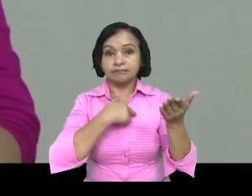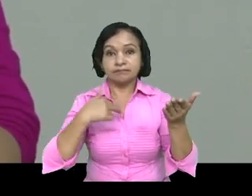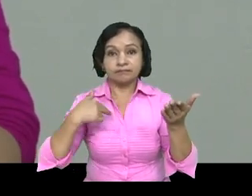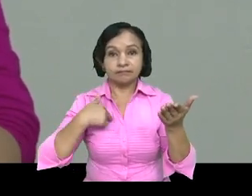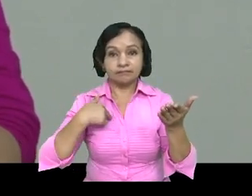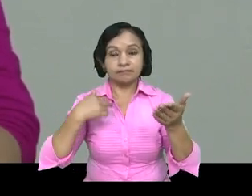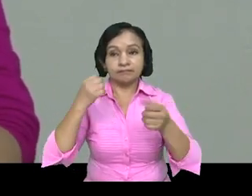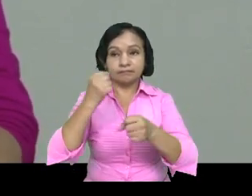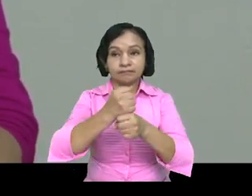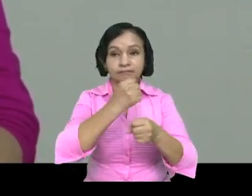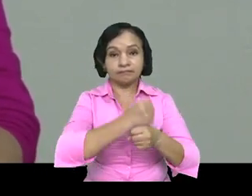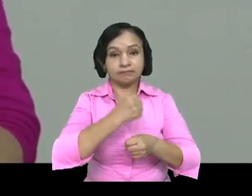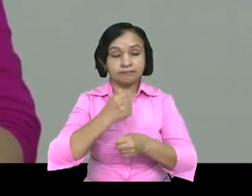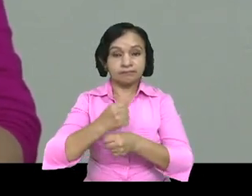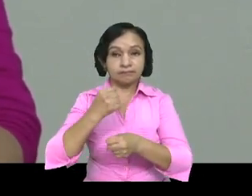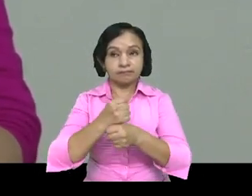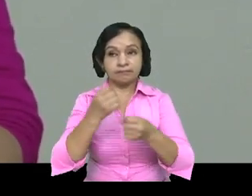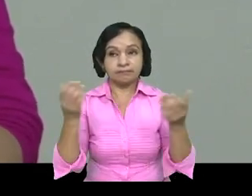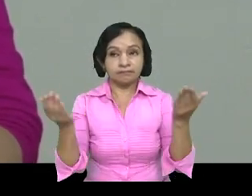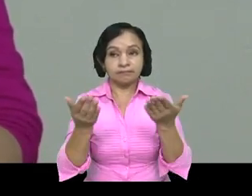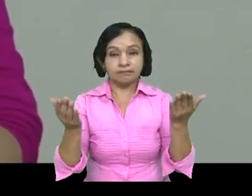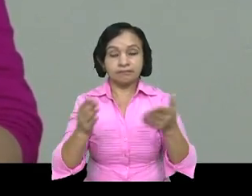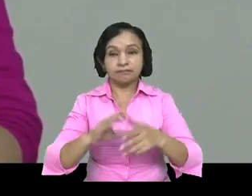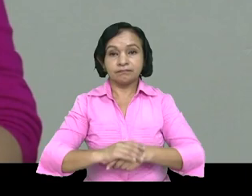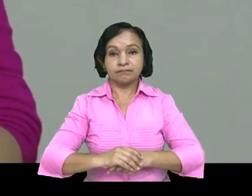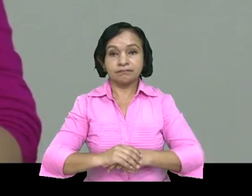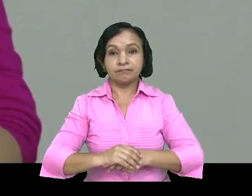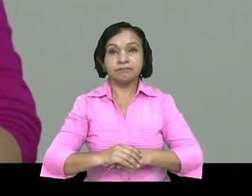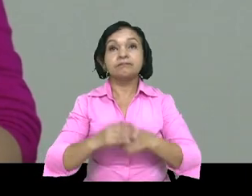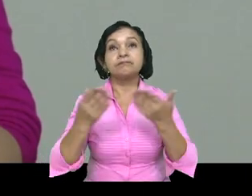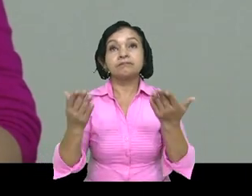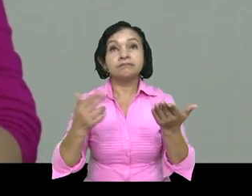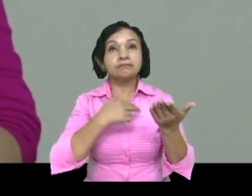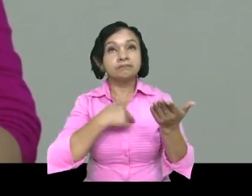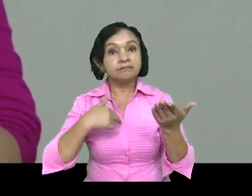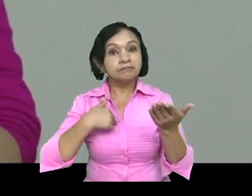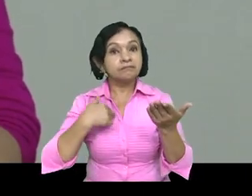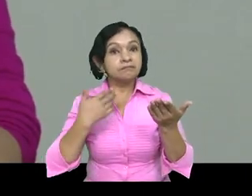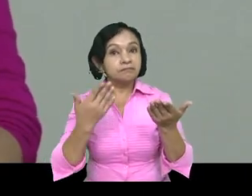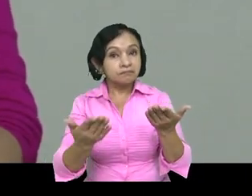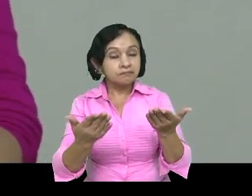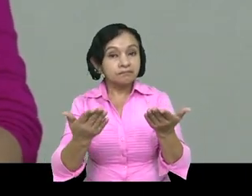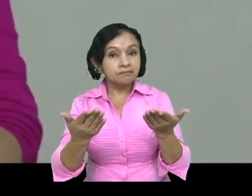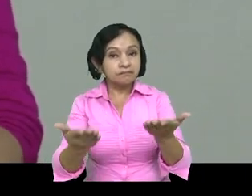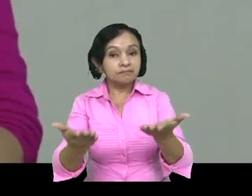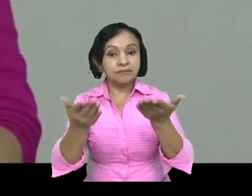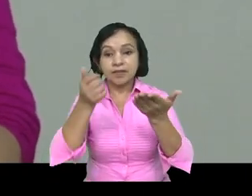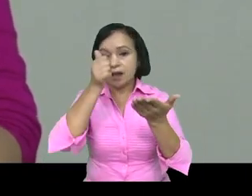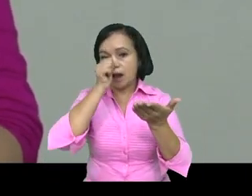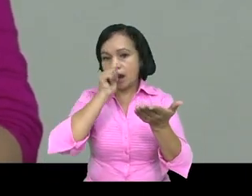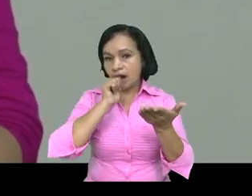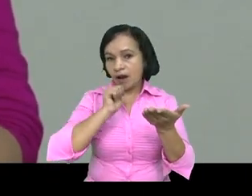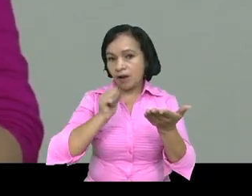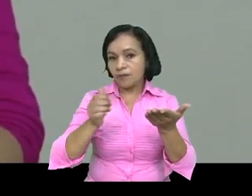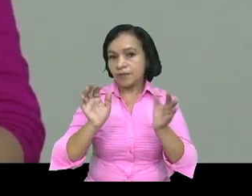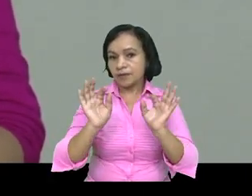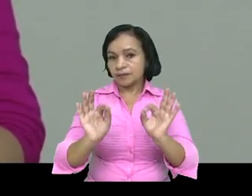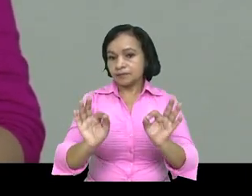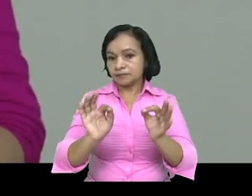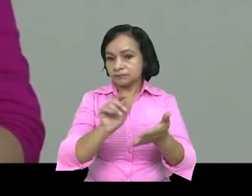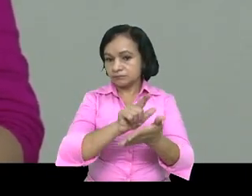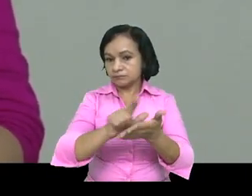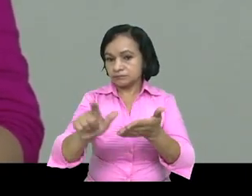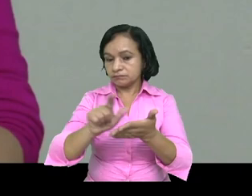los proyectos de agua y saneamiento, una vez que ya pueden recibir un agua que cumple con los